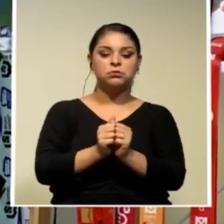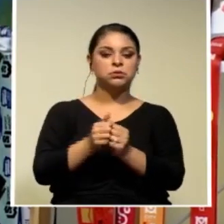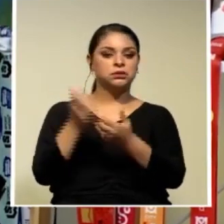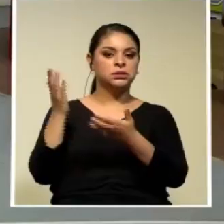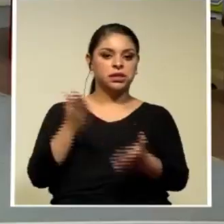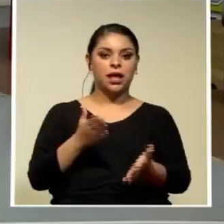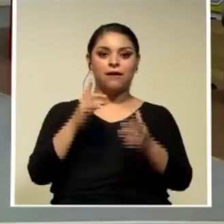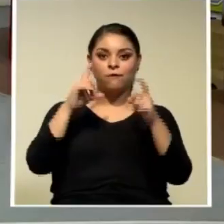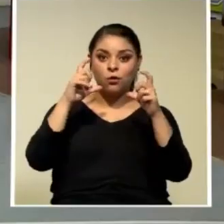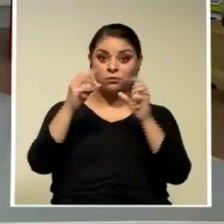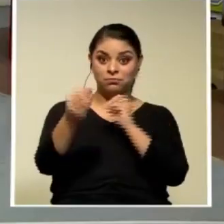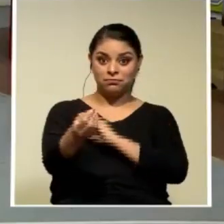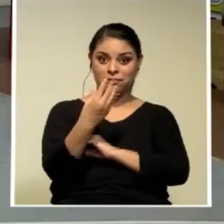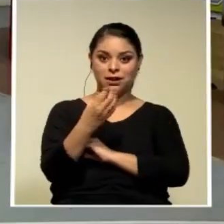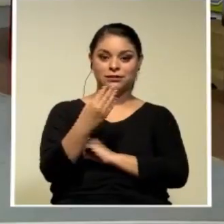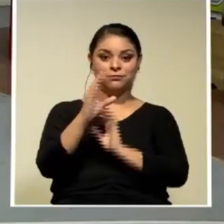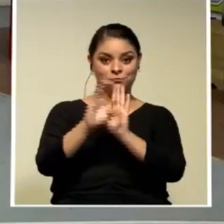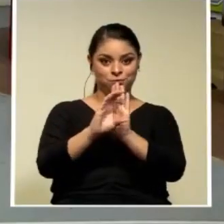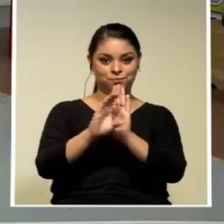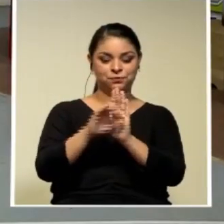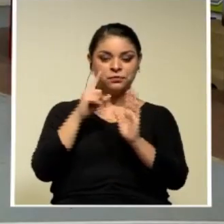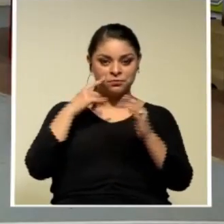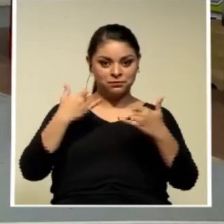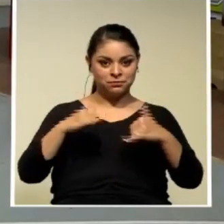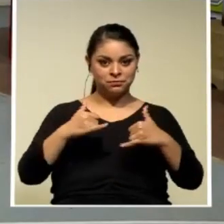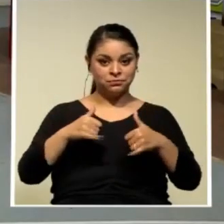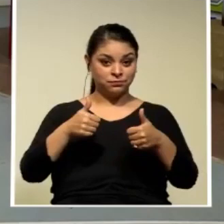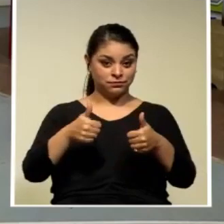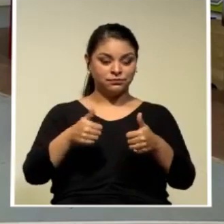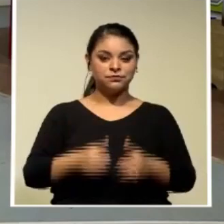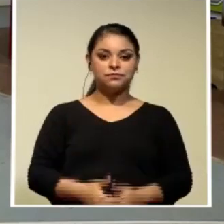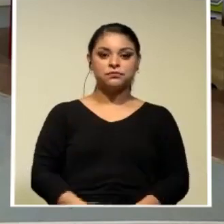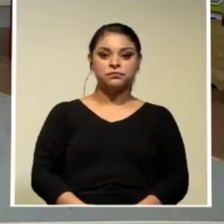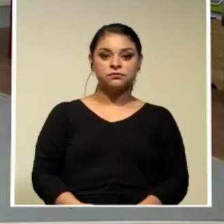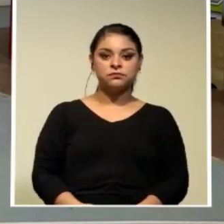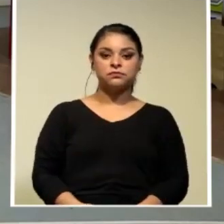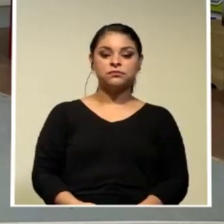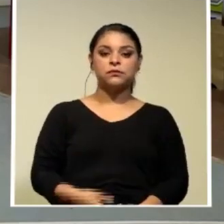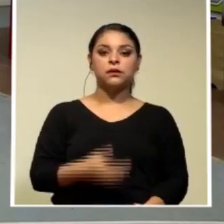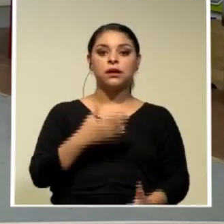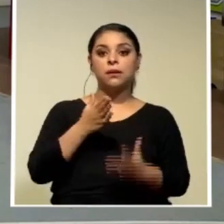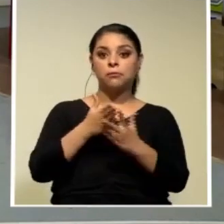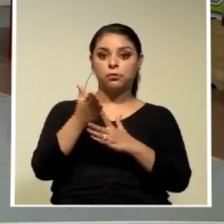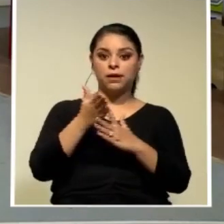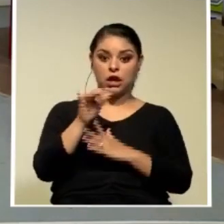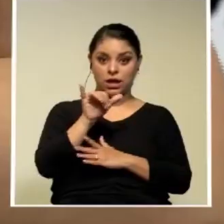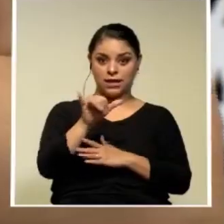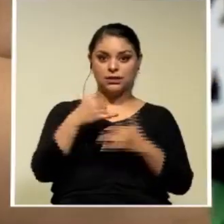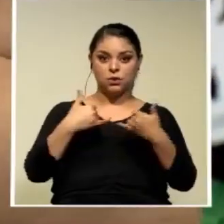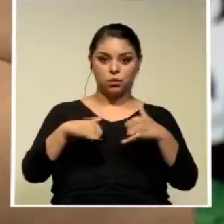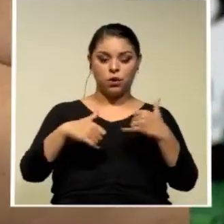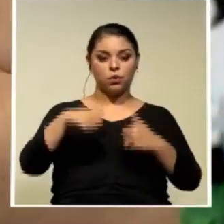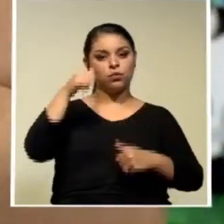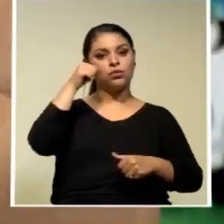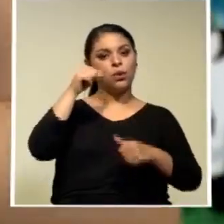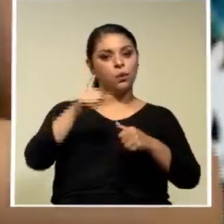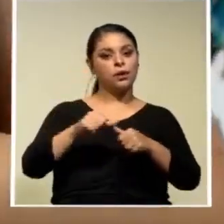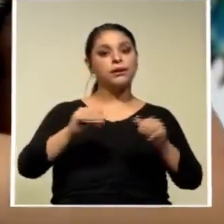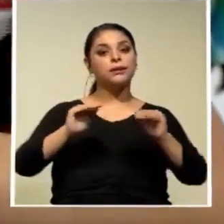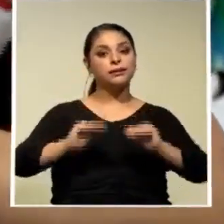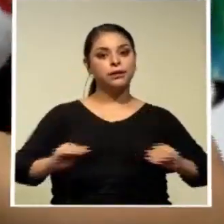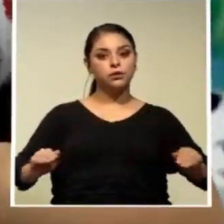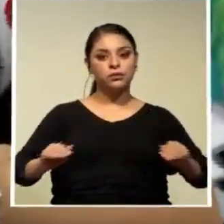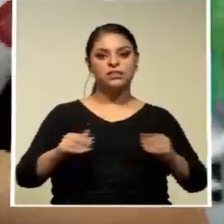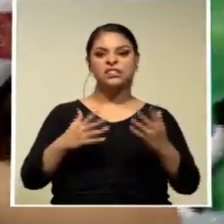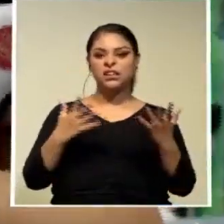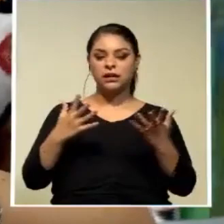las fotos también. De esos ¿Le parece, Niña Gwen? Bueno, listo. A través de este juego, Niña Gwen, recordarles a los niños y las niñas que